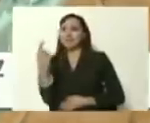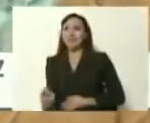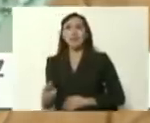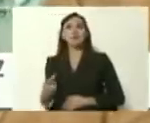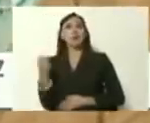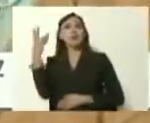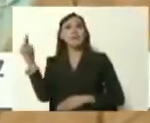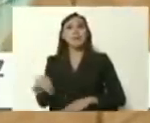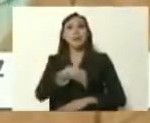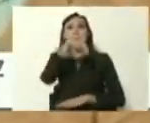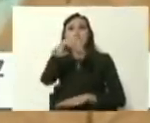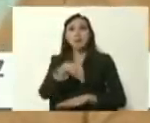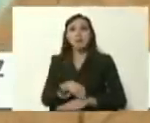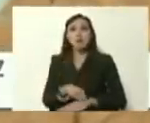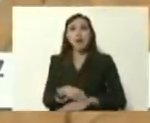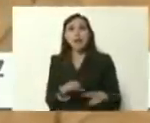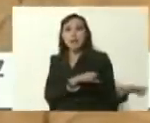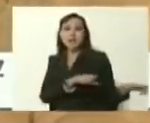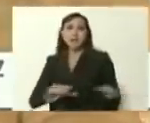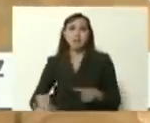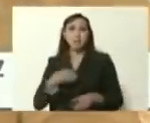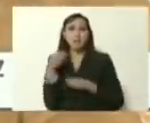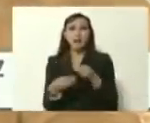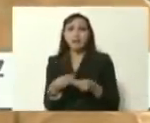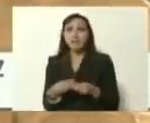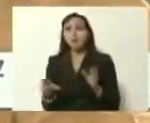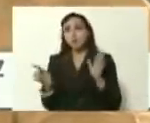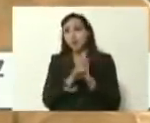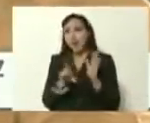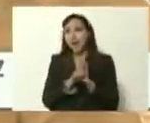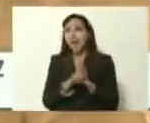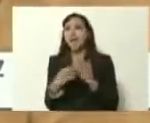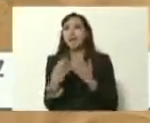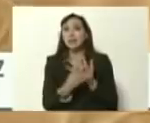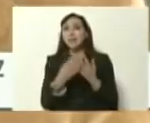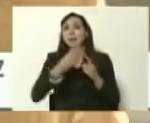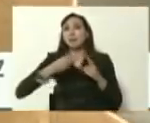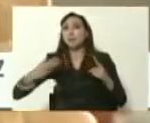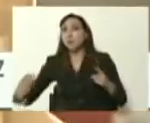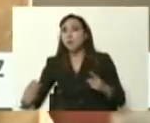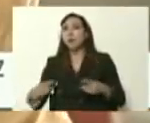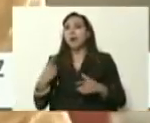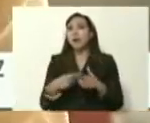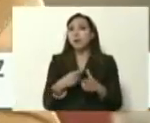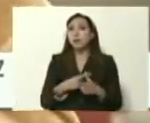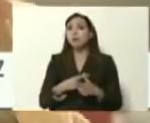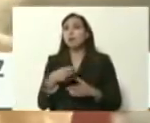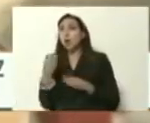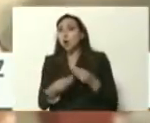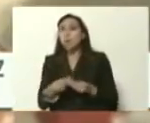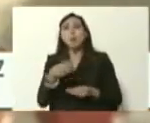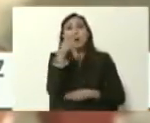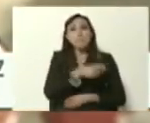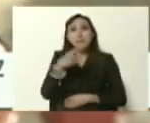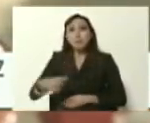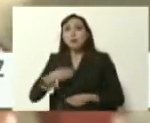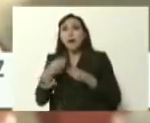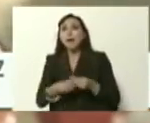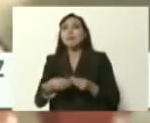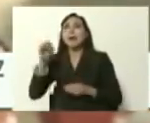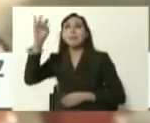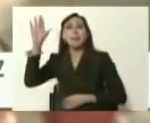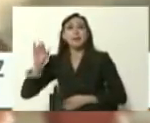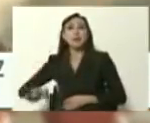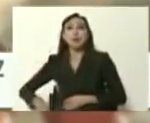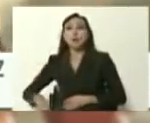Asamblea Nacional está lista para crear una ley del matrimonio igualitario y entonces vienen muchos pastores quizás como viéndonos como